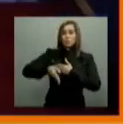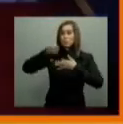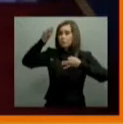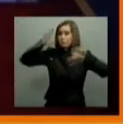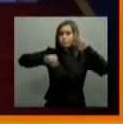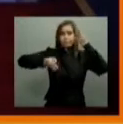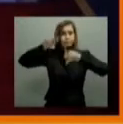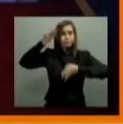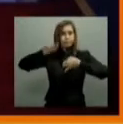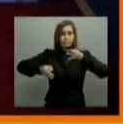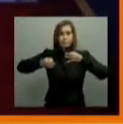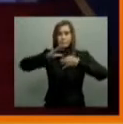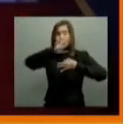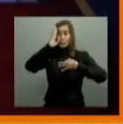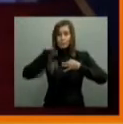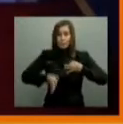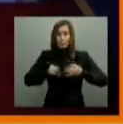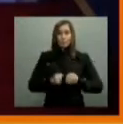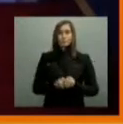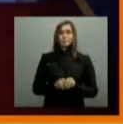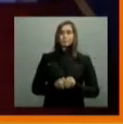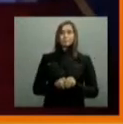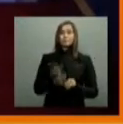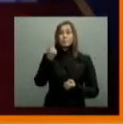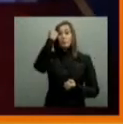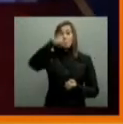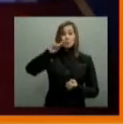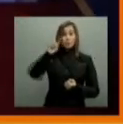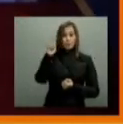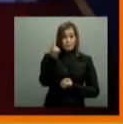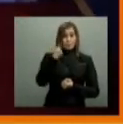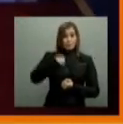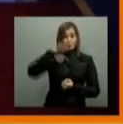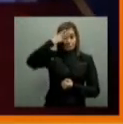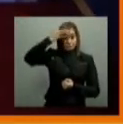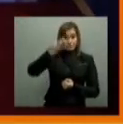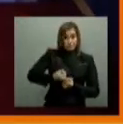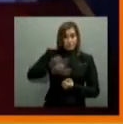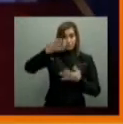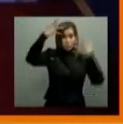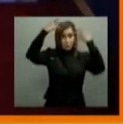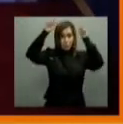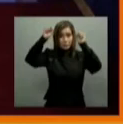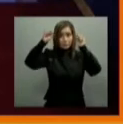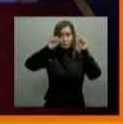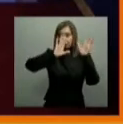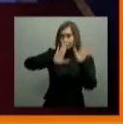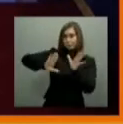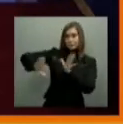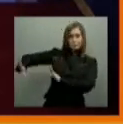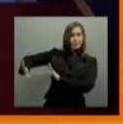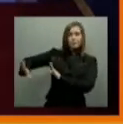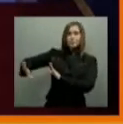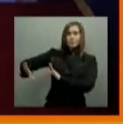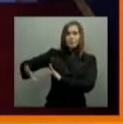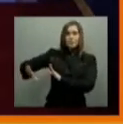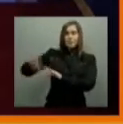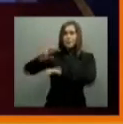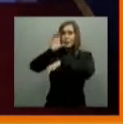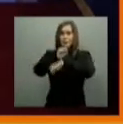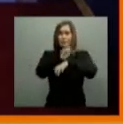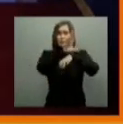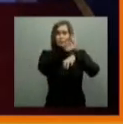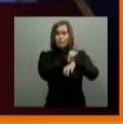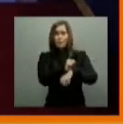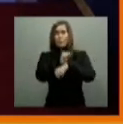compararlo con el 2019 el señor presidente es lo ideal habló de que el aumento salarial va a garantizar mejor calidad de vida de los ciudadanos